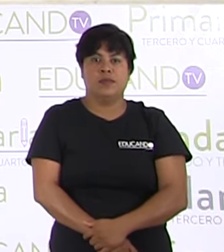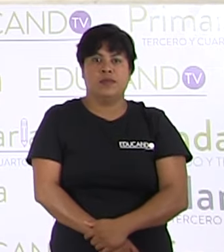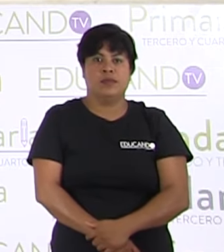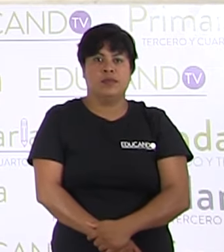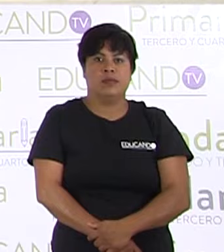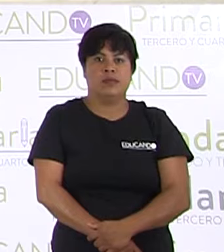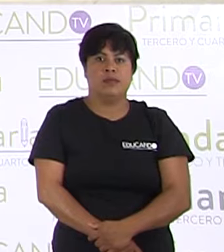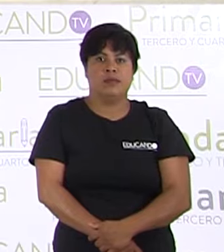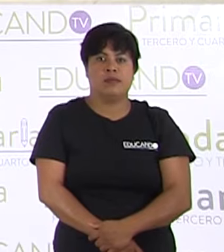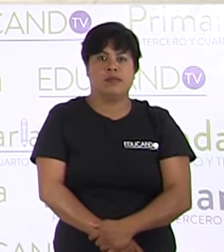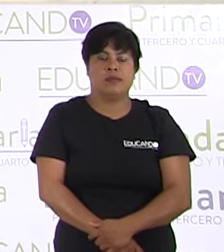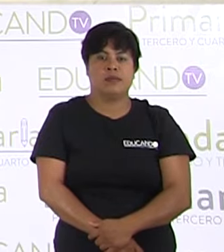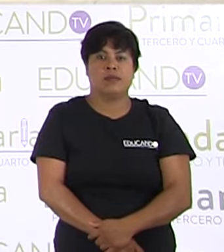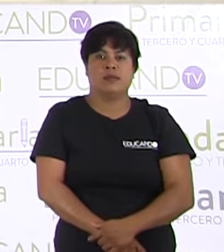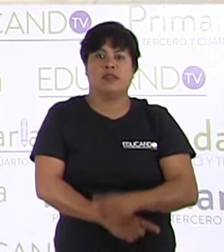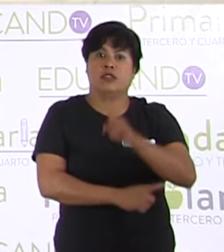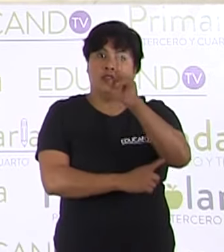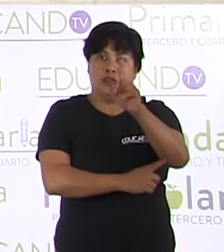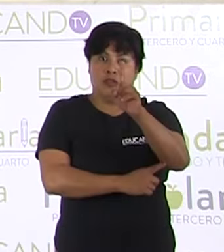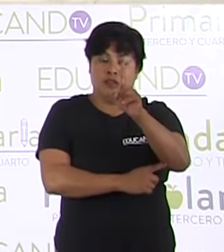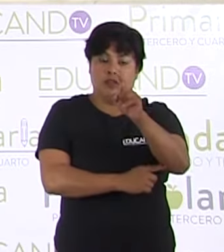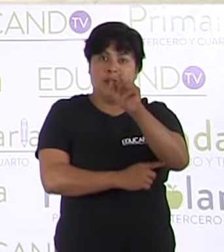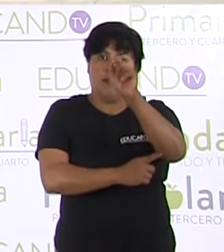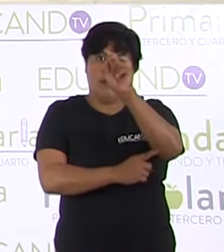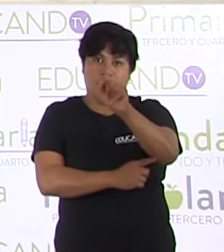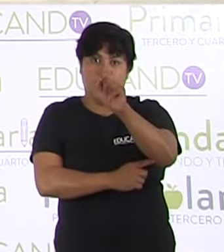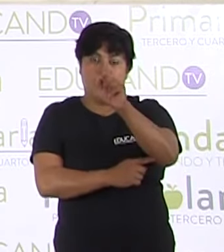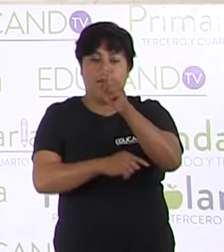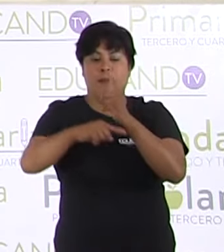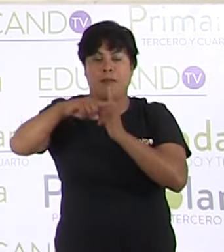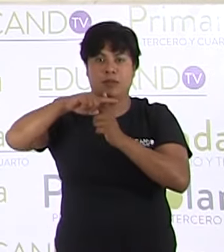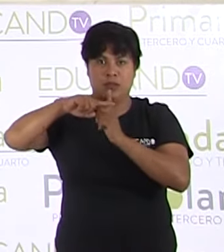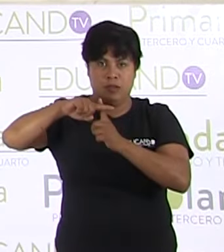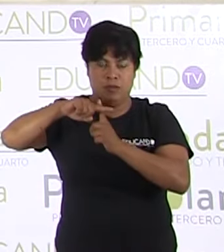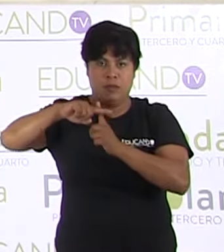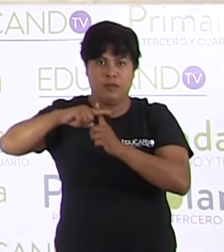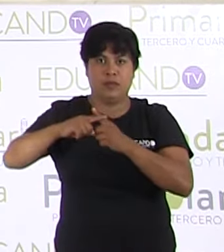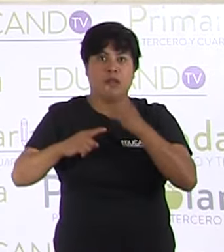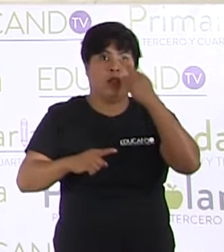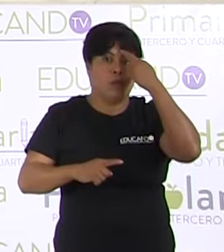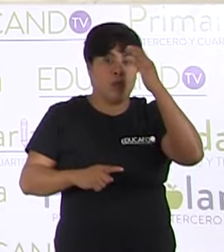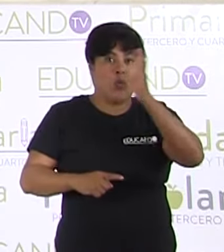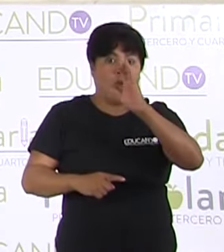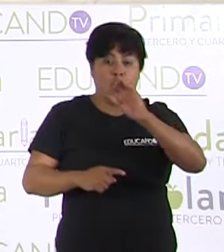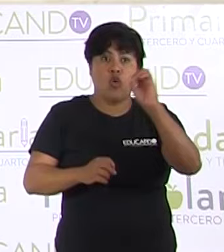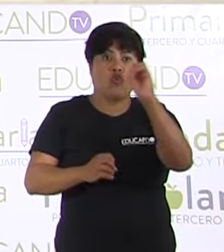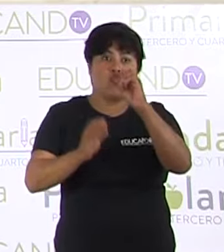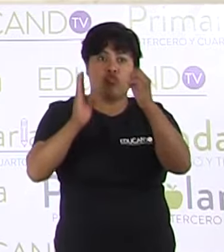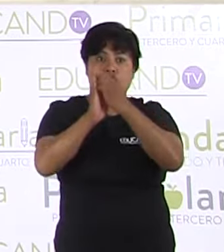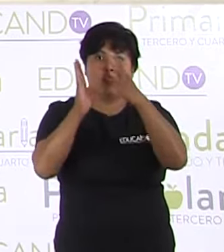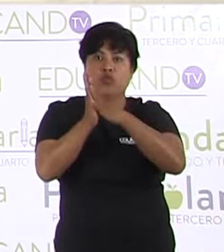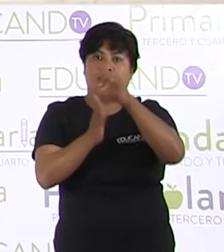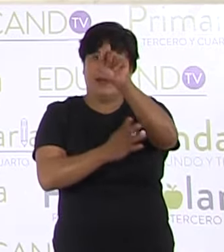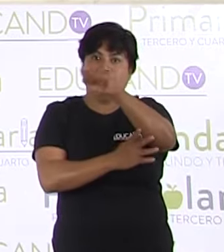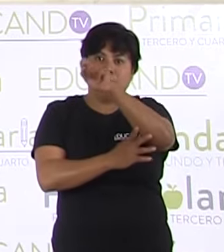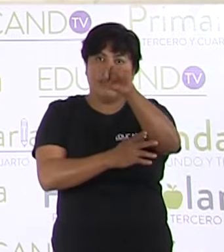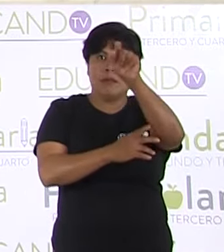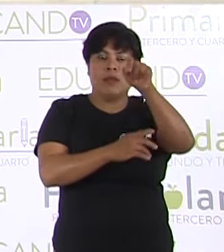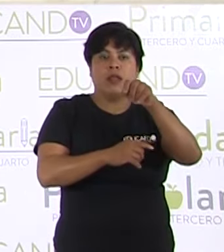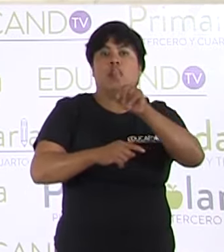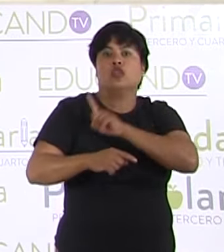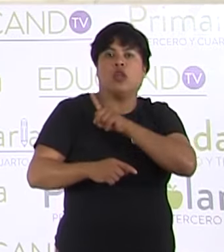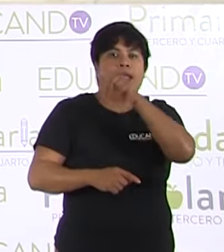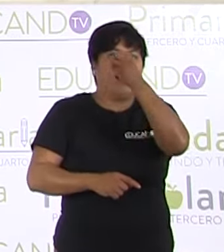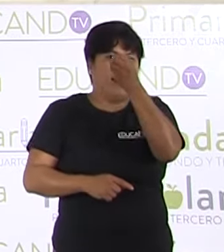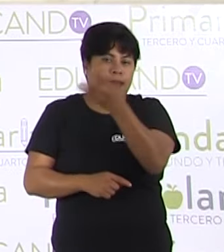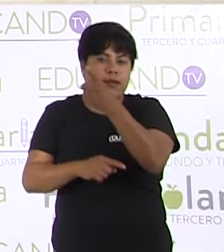negativo y un entero positivo Recuerden que cuando un número no tiene anotado el signo significa que es positivo lo que